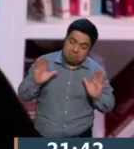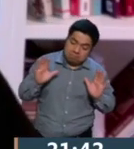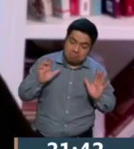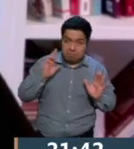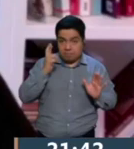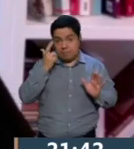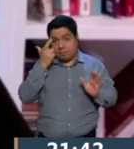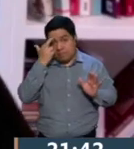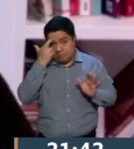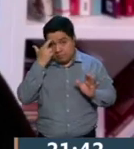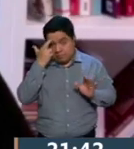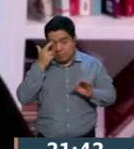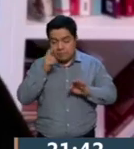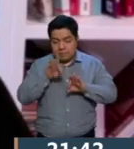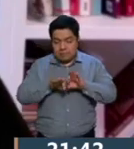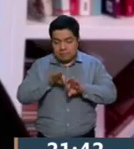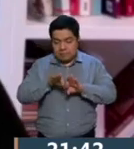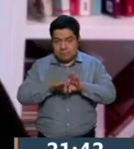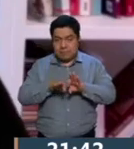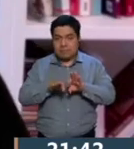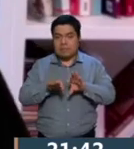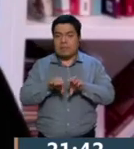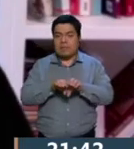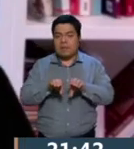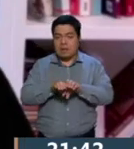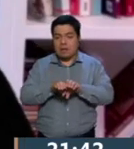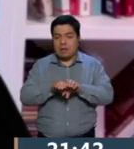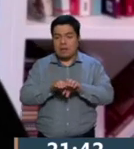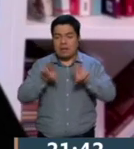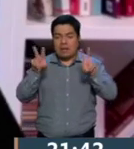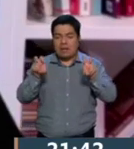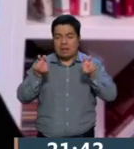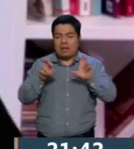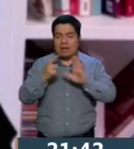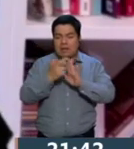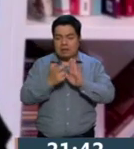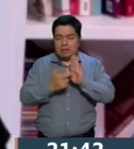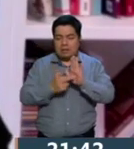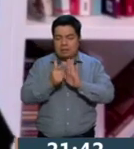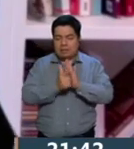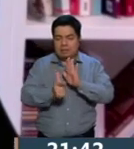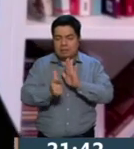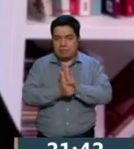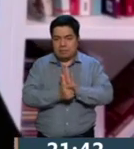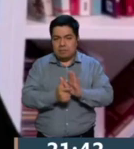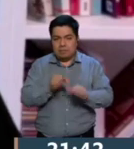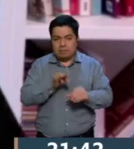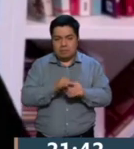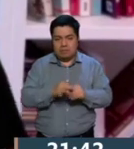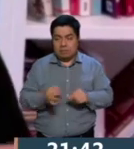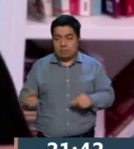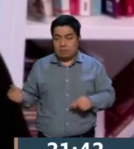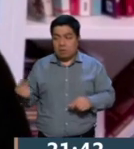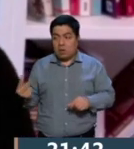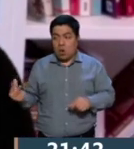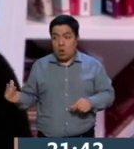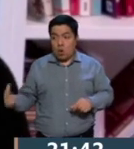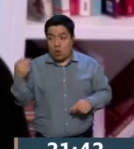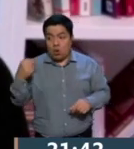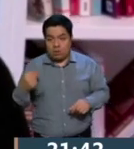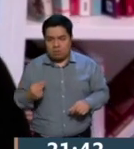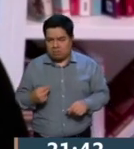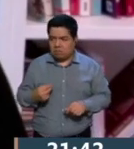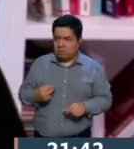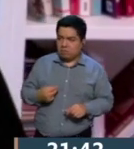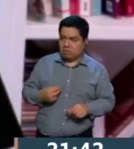se intentó proponer algunas cuestiones, la famosa reforma electoral, la oposición dijo no, y ni siquiera esas